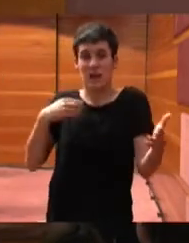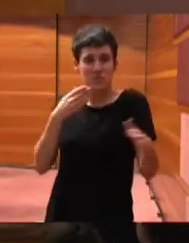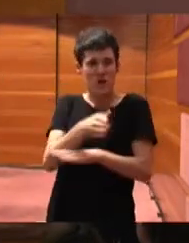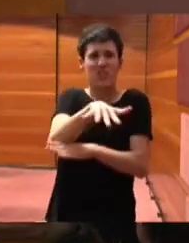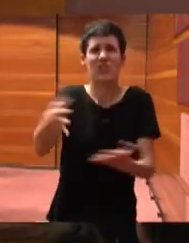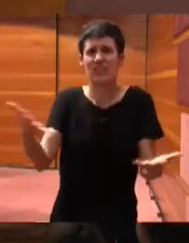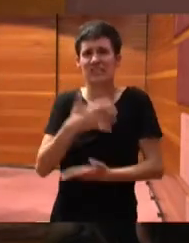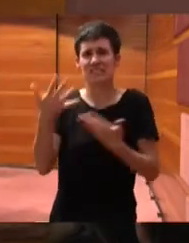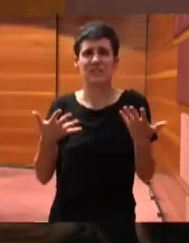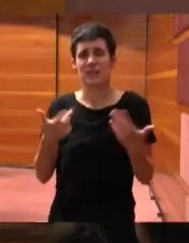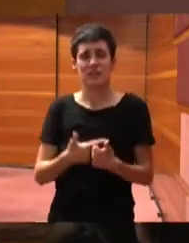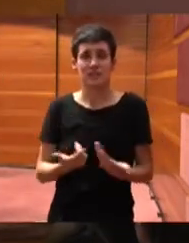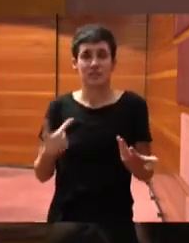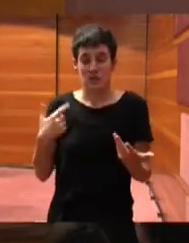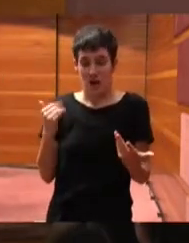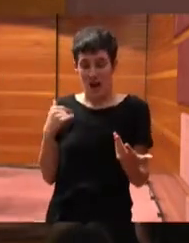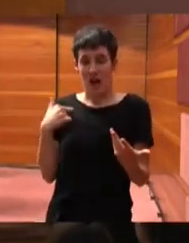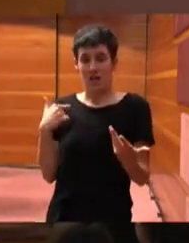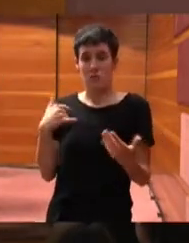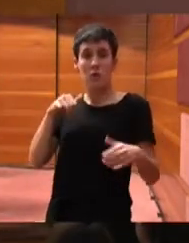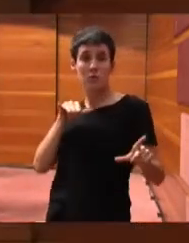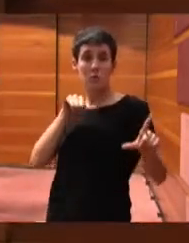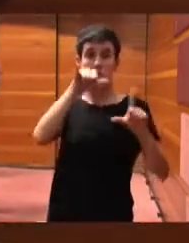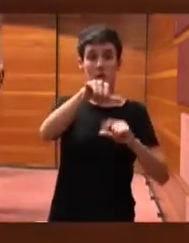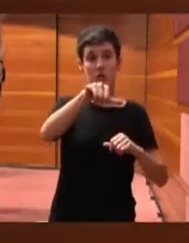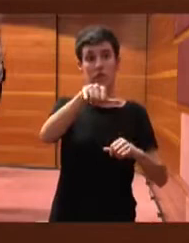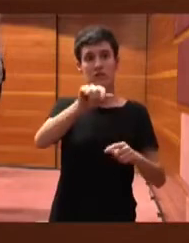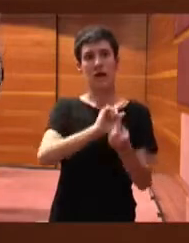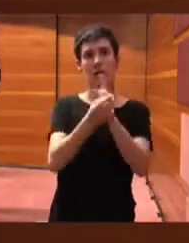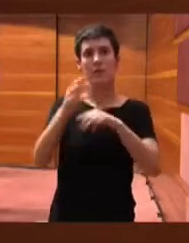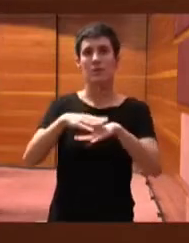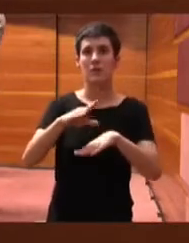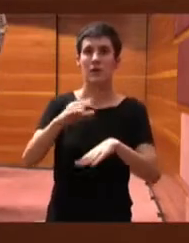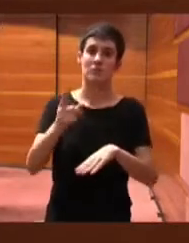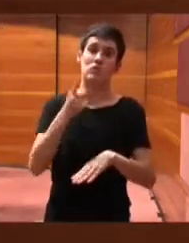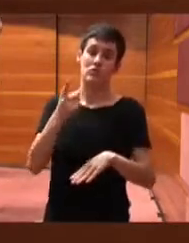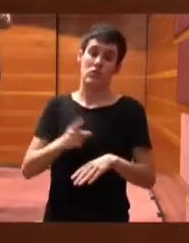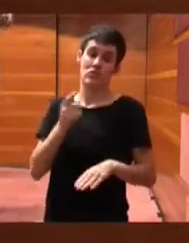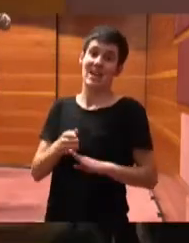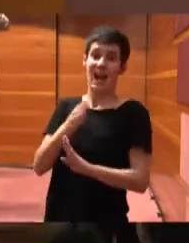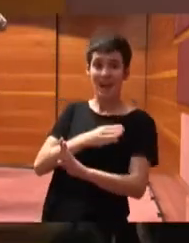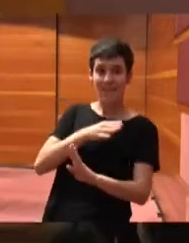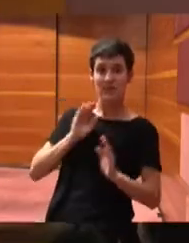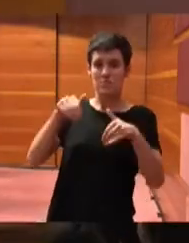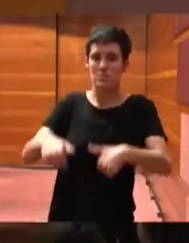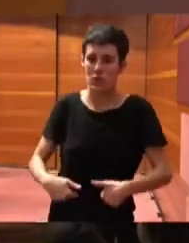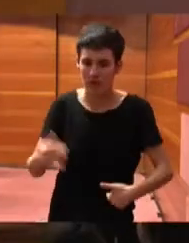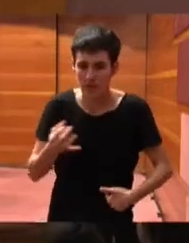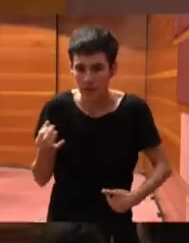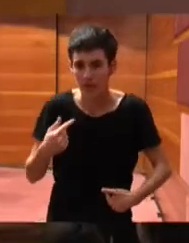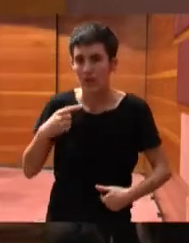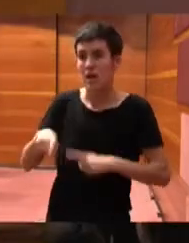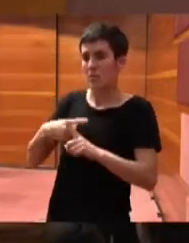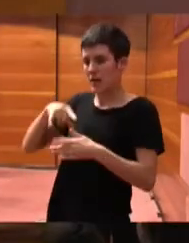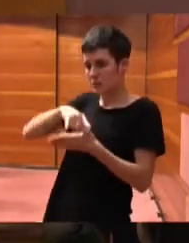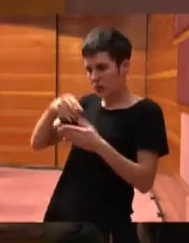voy? Tenía que cambiar los vuelos para volver un día antes, llevarle un kit a Mark. Estaba en un proyecto de